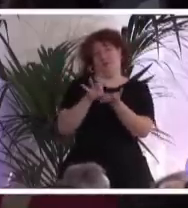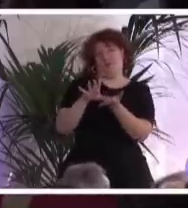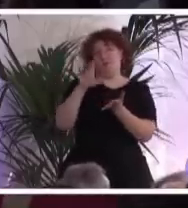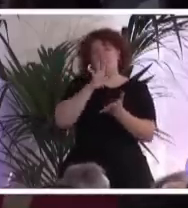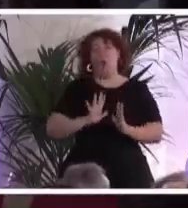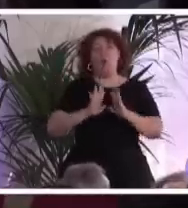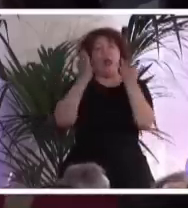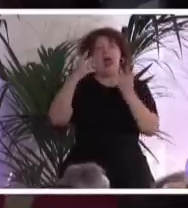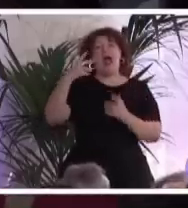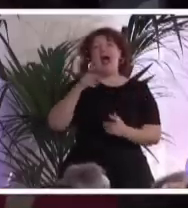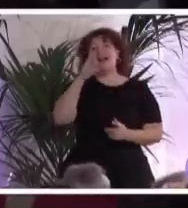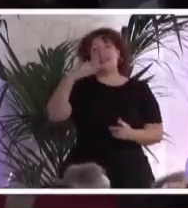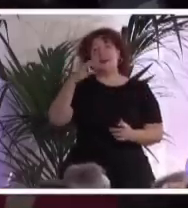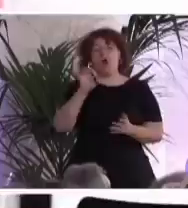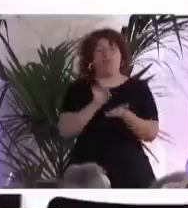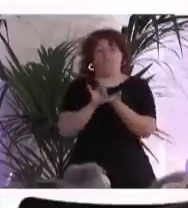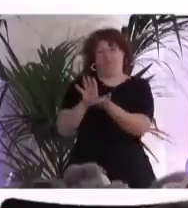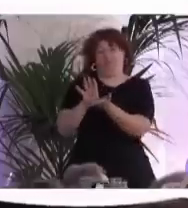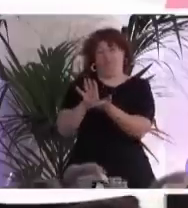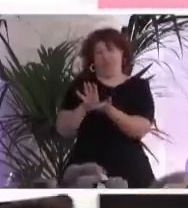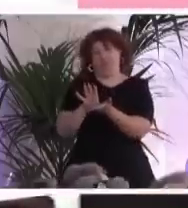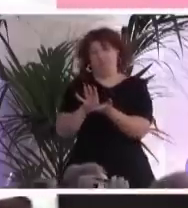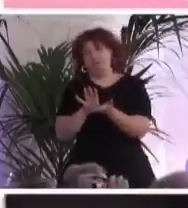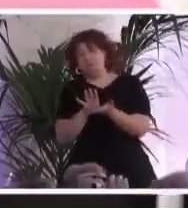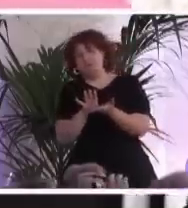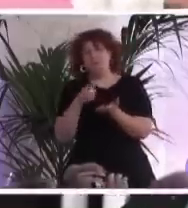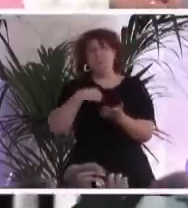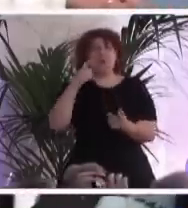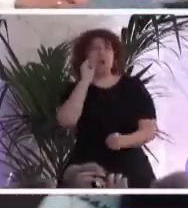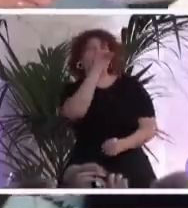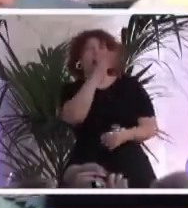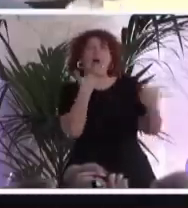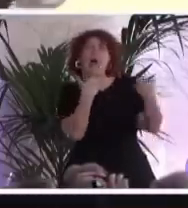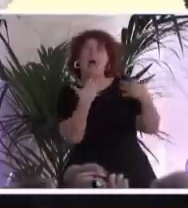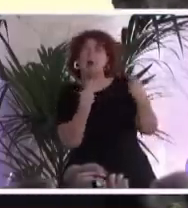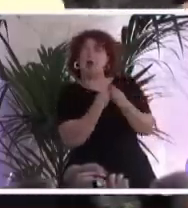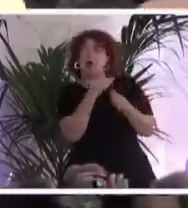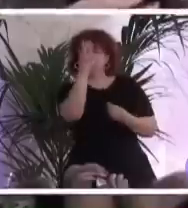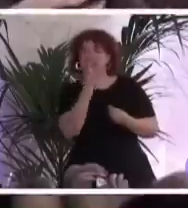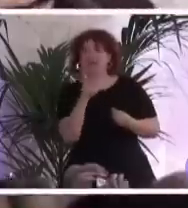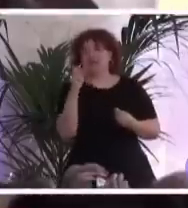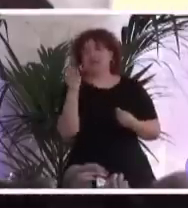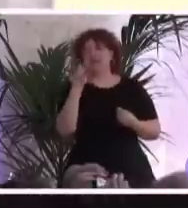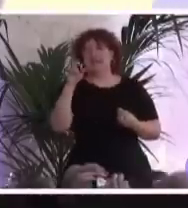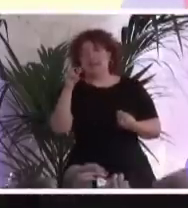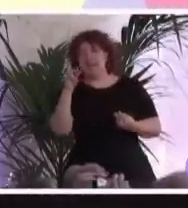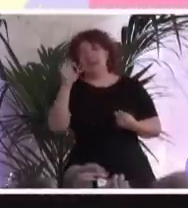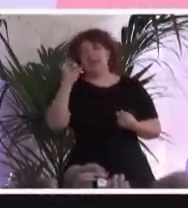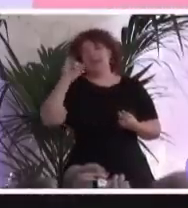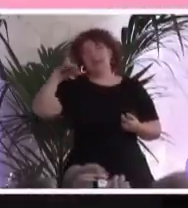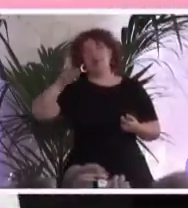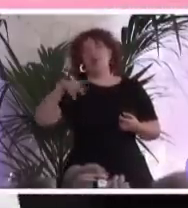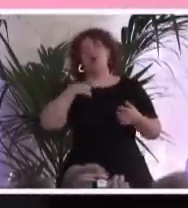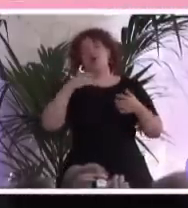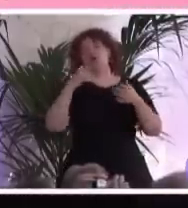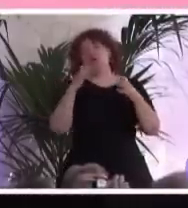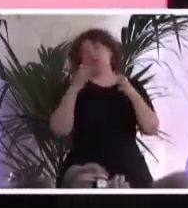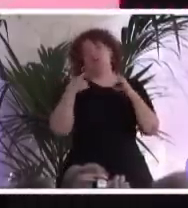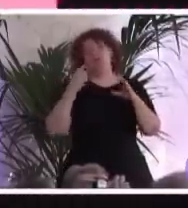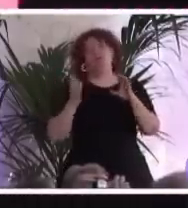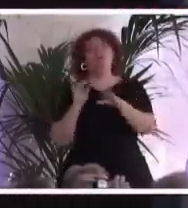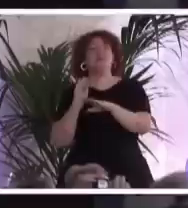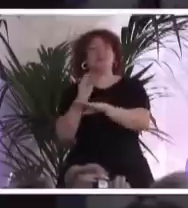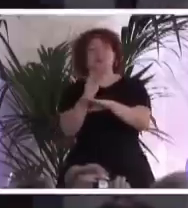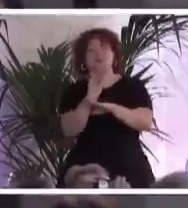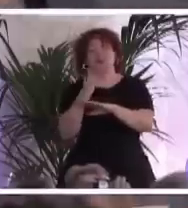huelga y digo por qué no le pido una reunión a divi Simon y producido por canal red le propongo ser